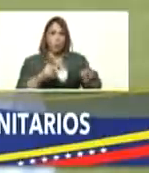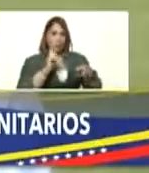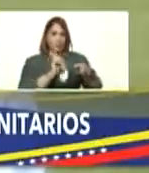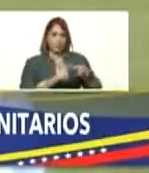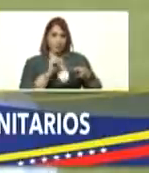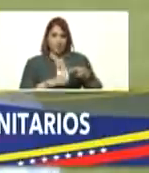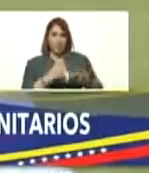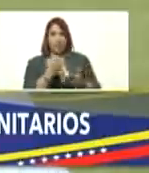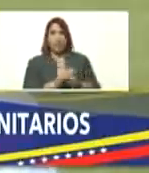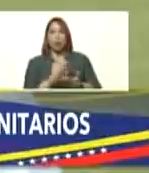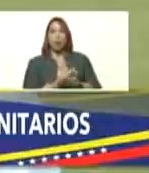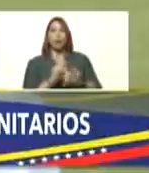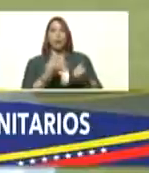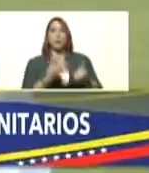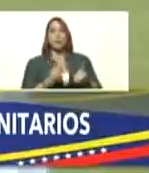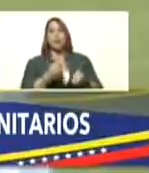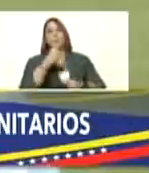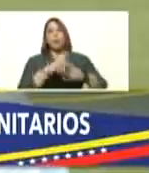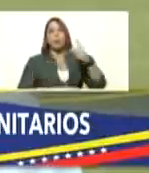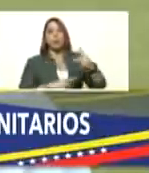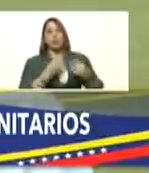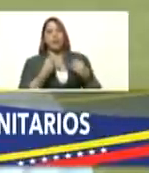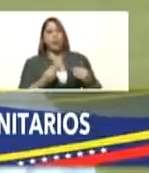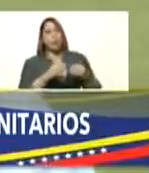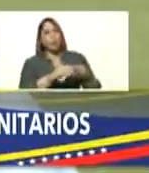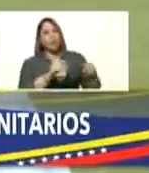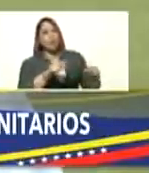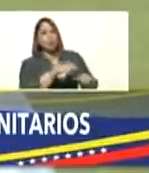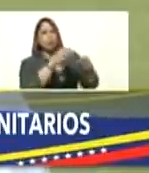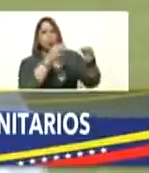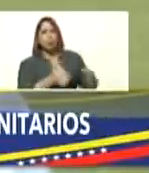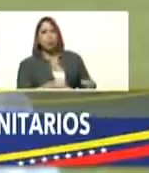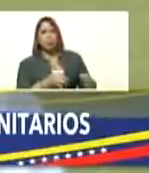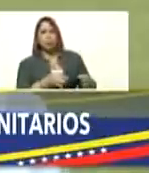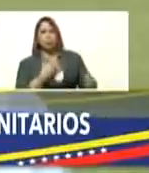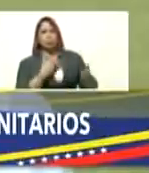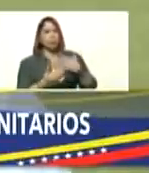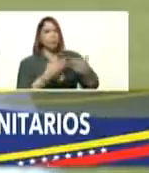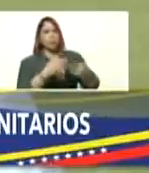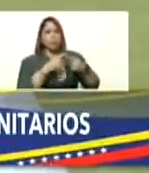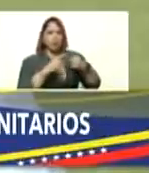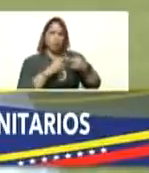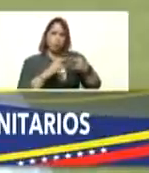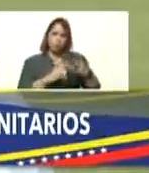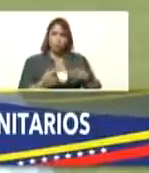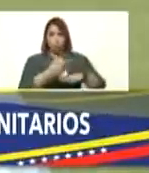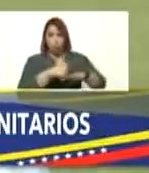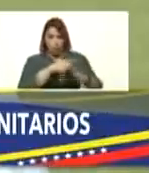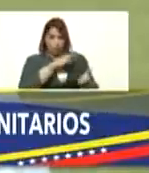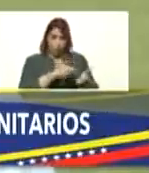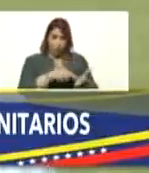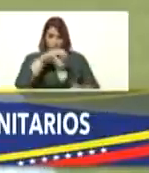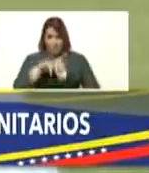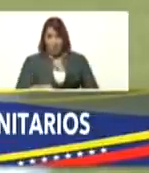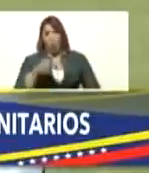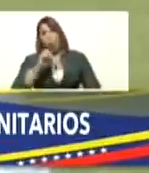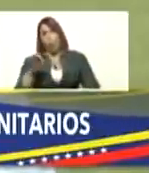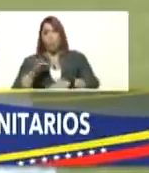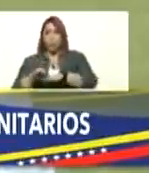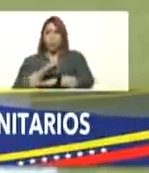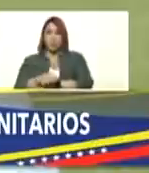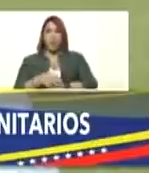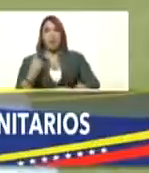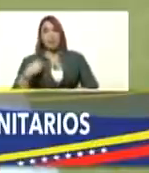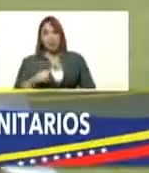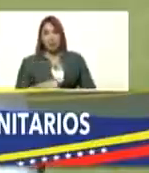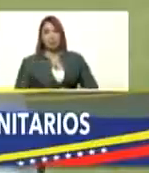la economía productiva. ¿Cómo ese territorio concreto, más allá de los recursos que gobierno nacional, regional o municipal